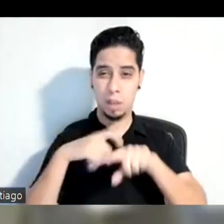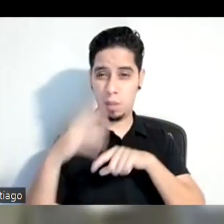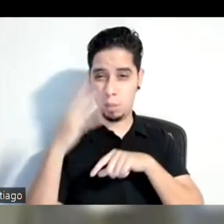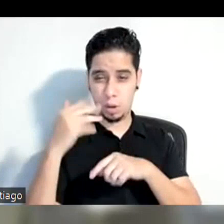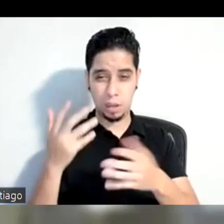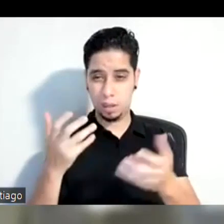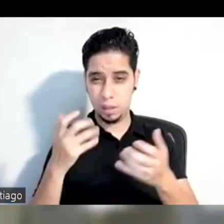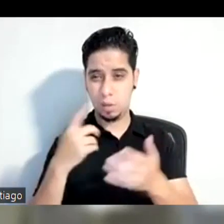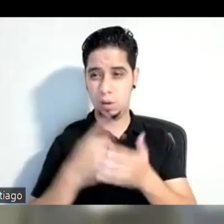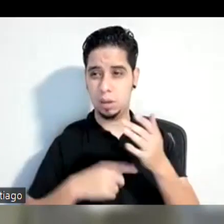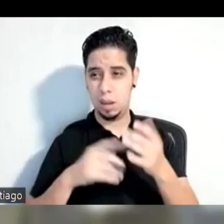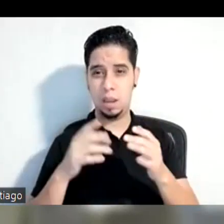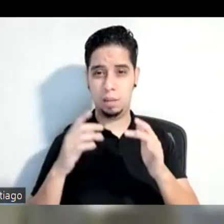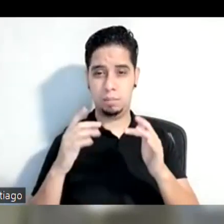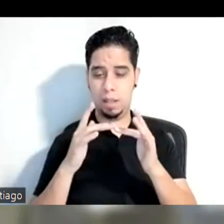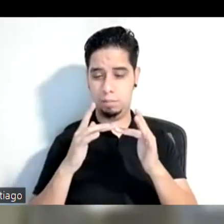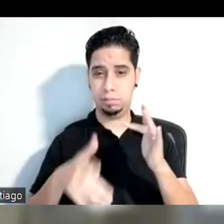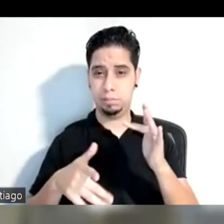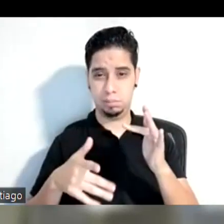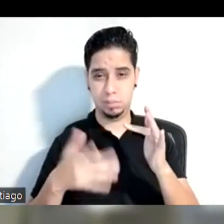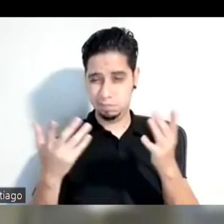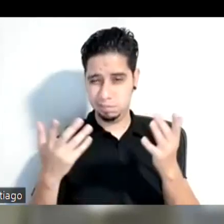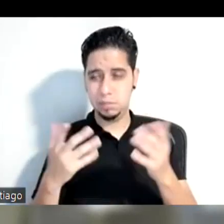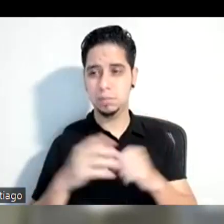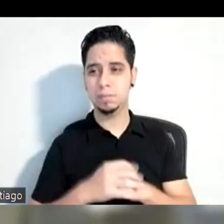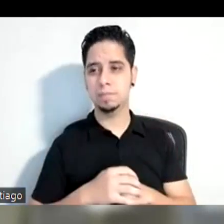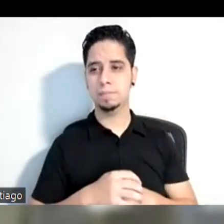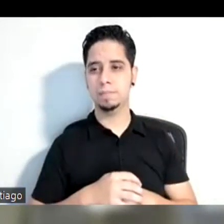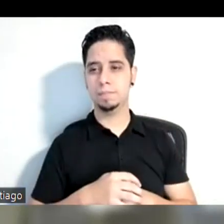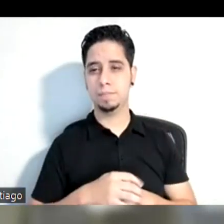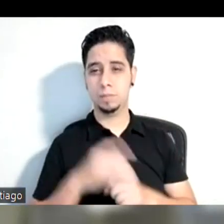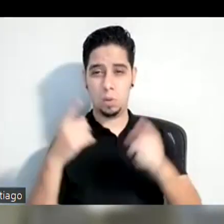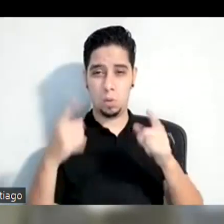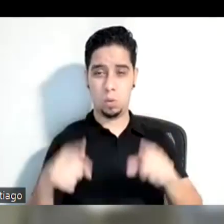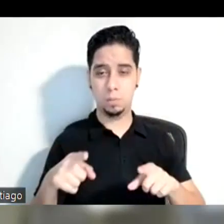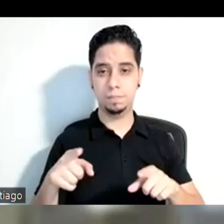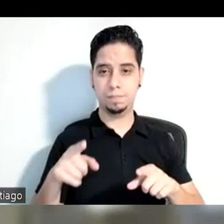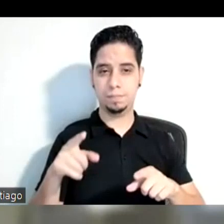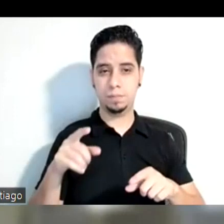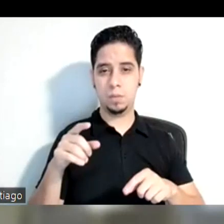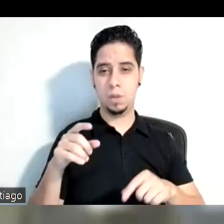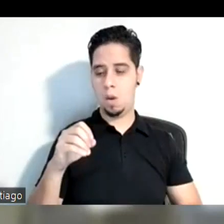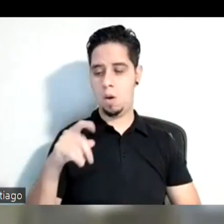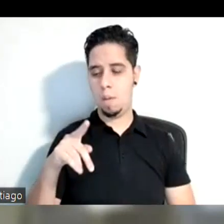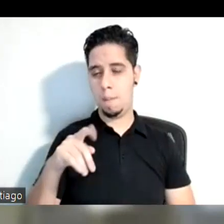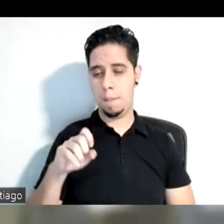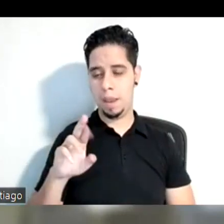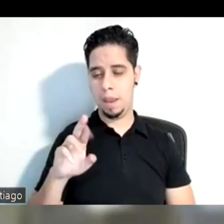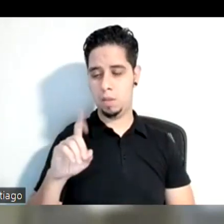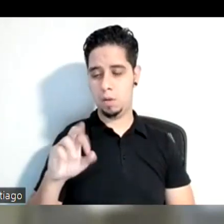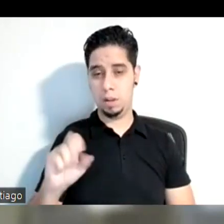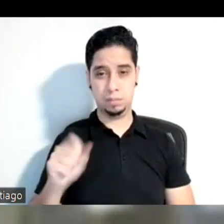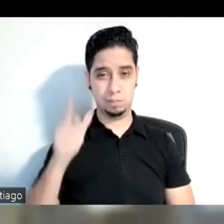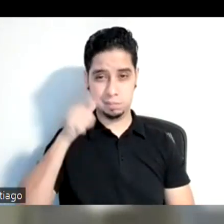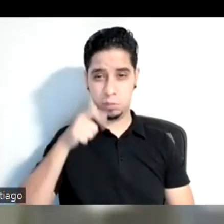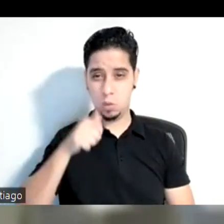que me desconecten la internet. Entonces a veces los operadores no entienden